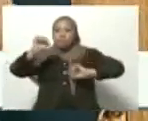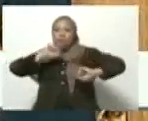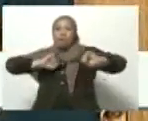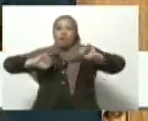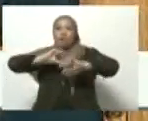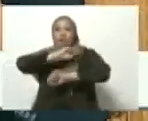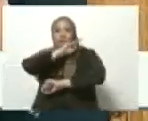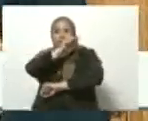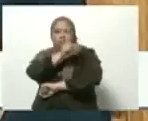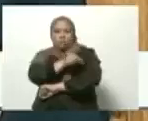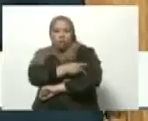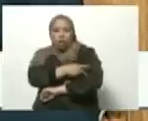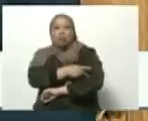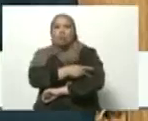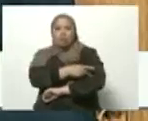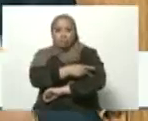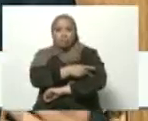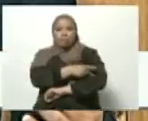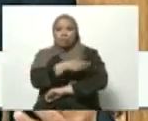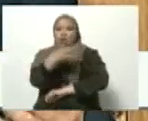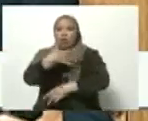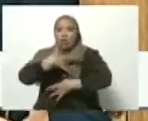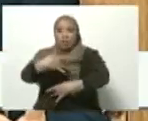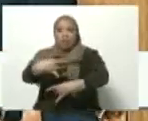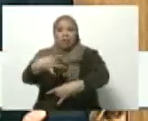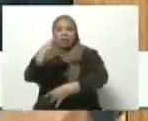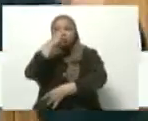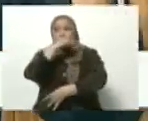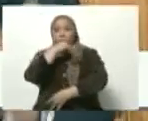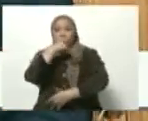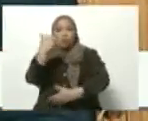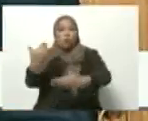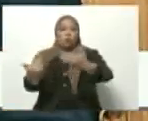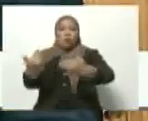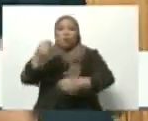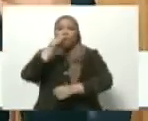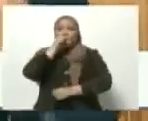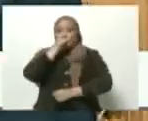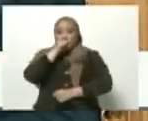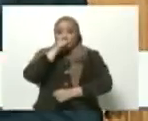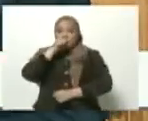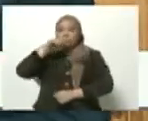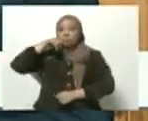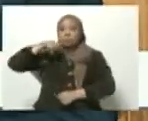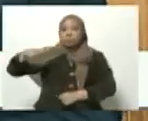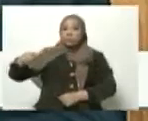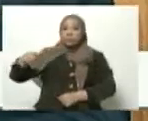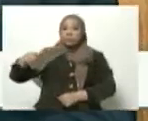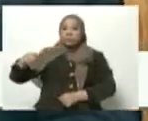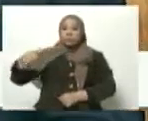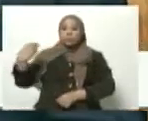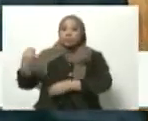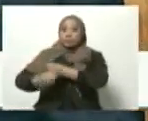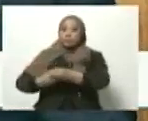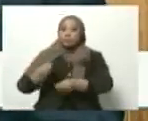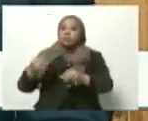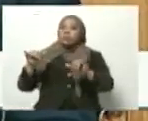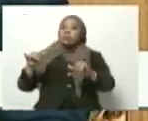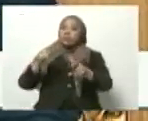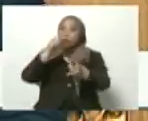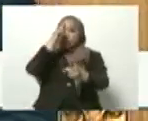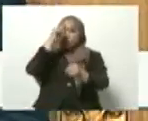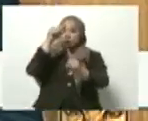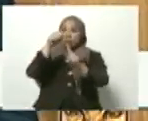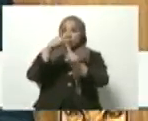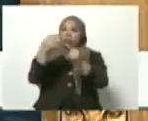de vista estratégico, de sus intereses, no tiene sentido amenazar a China y a Rusia al mismo tiempo, pero para allá van. Por eso digo, los tiempos